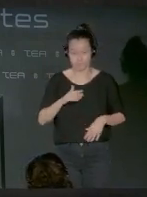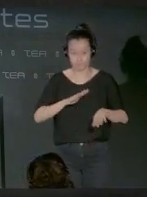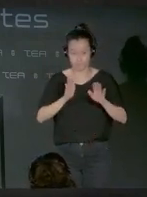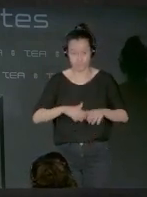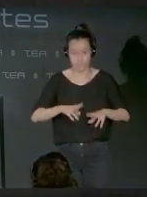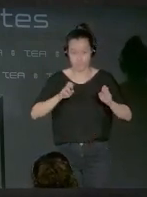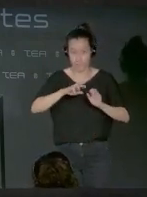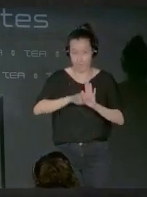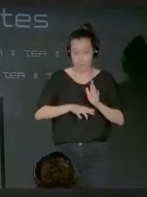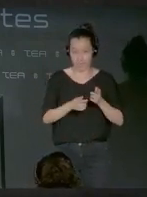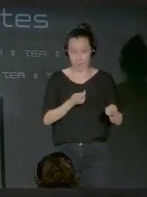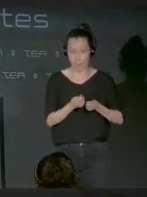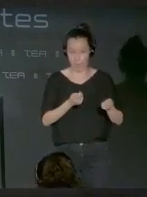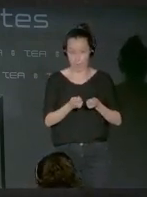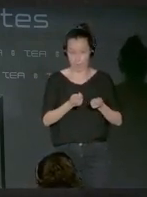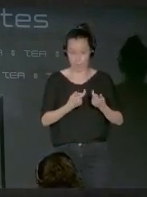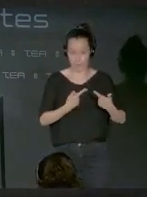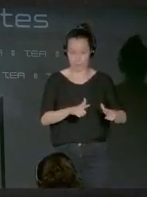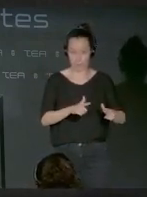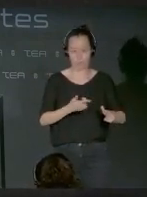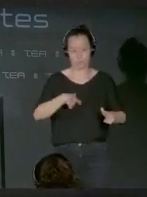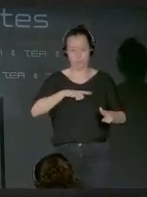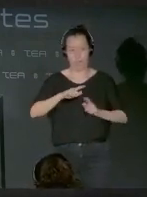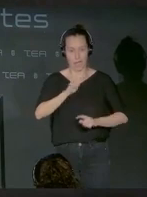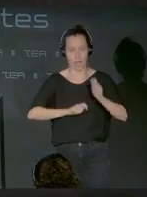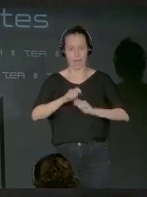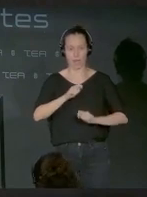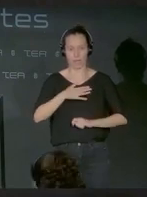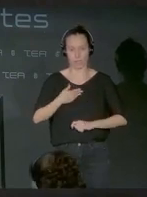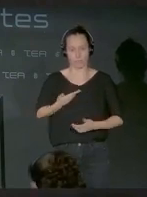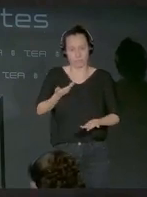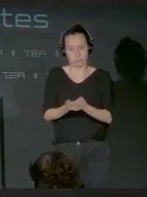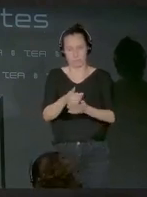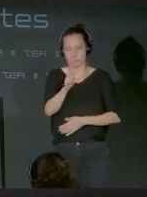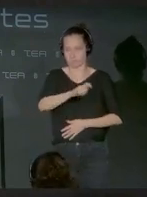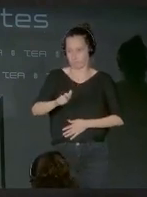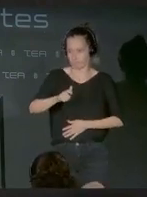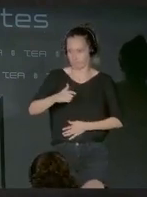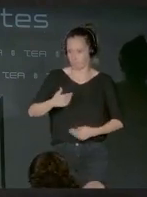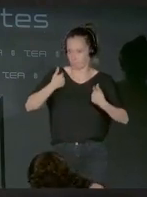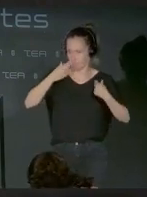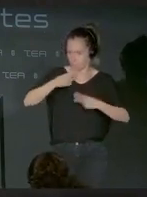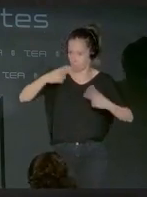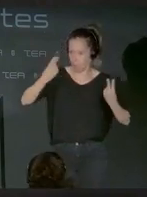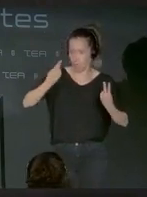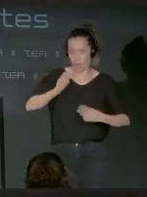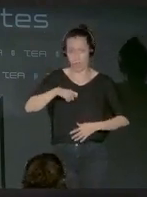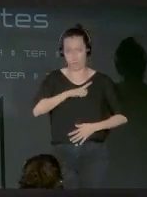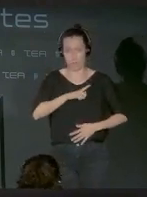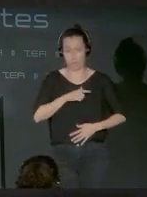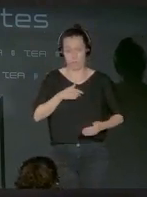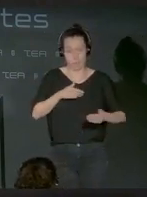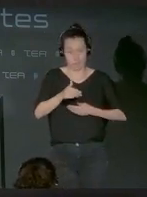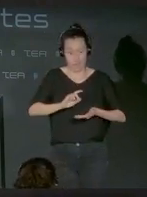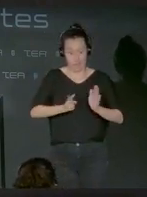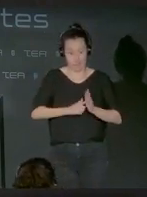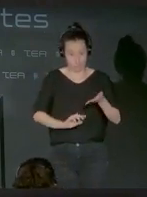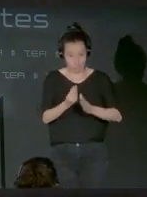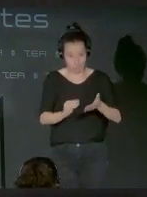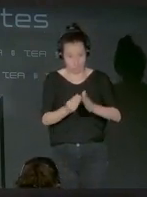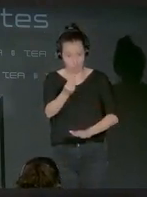La regulación del sector aebi solicita los poderes públicos españoles que la legislación que elaboren en el futuro estén